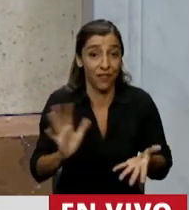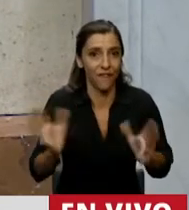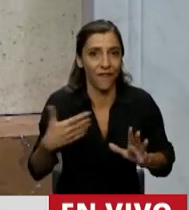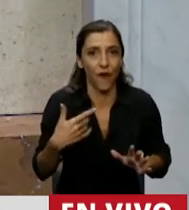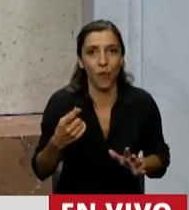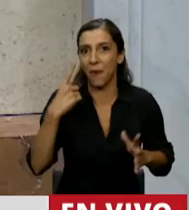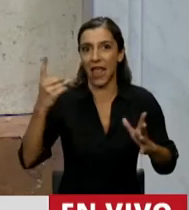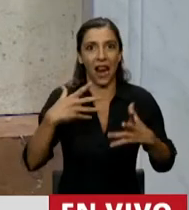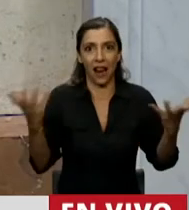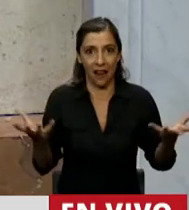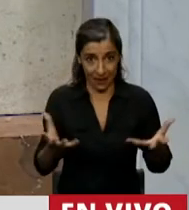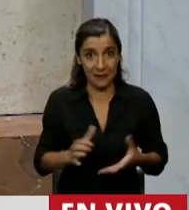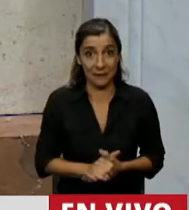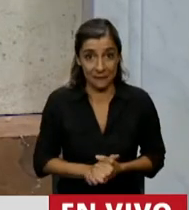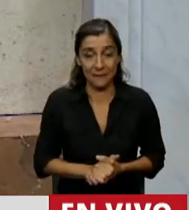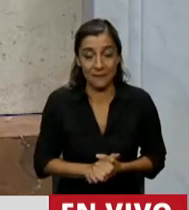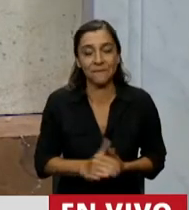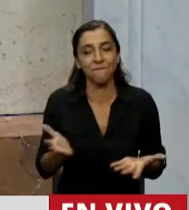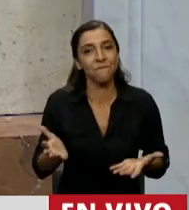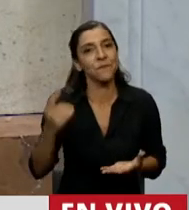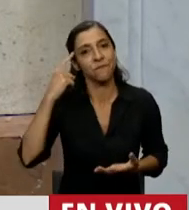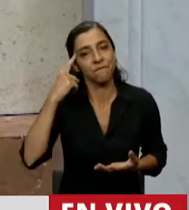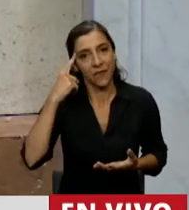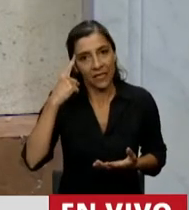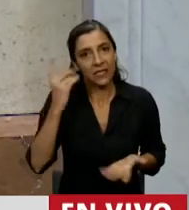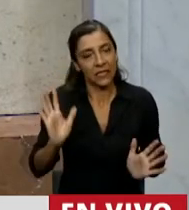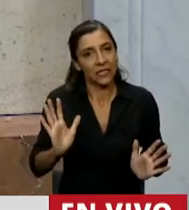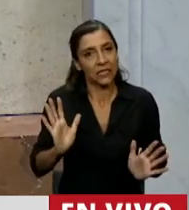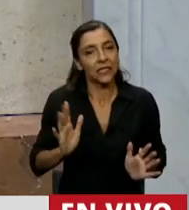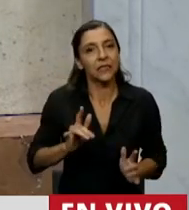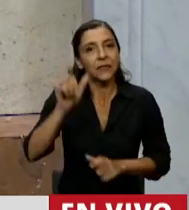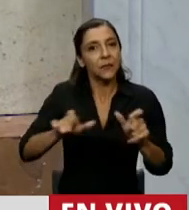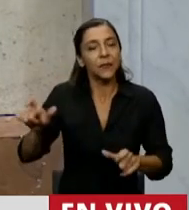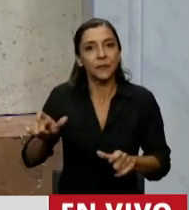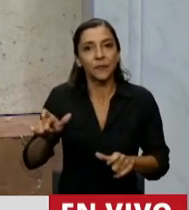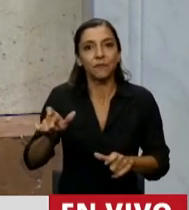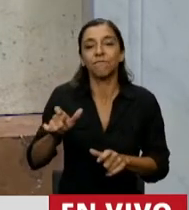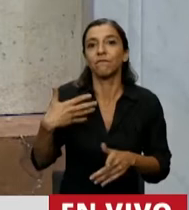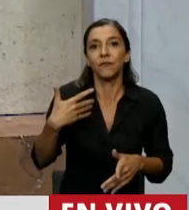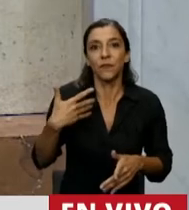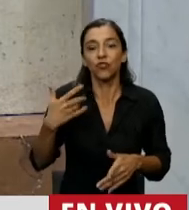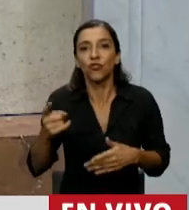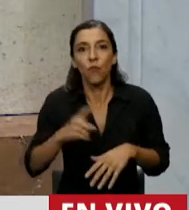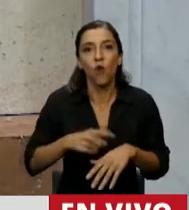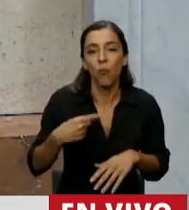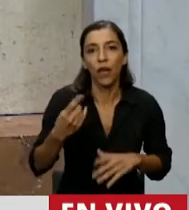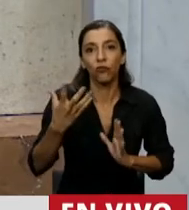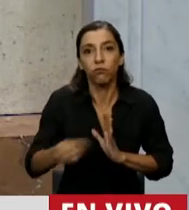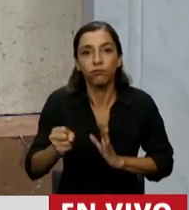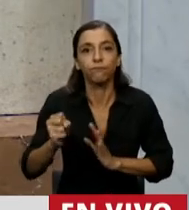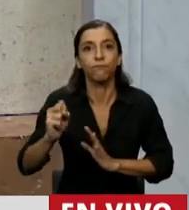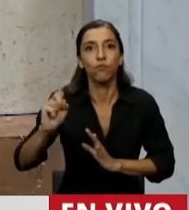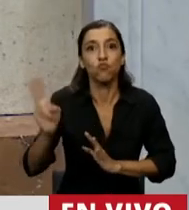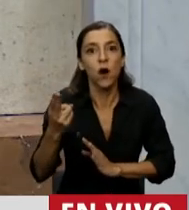Que las muertes maternas, cuando los regímenes pasan a tener un régimen de legalidad,